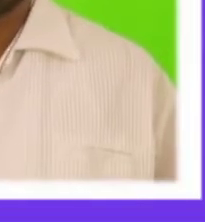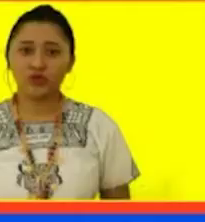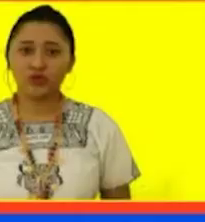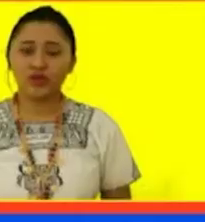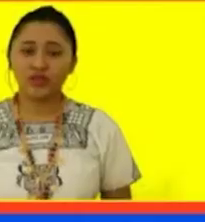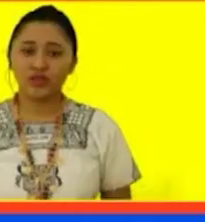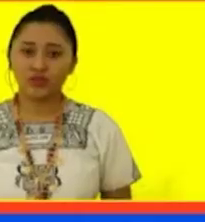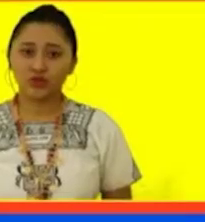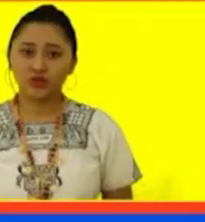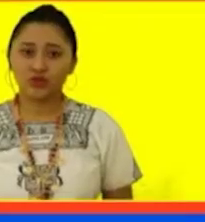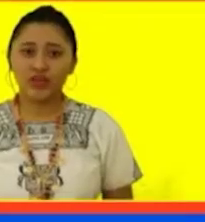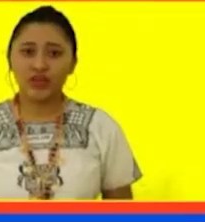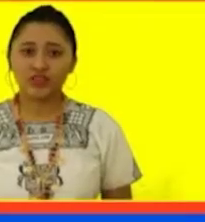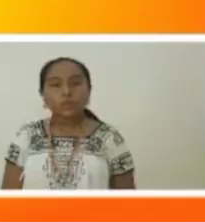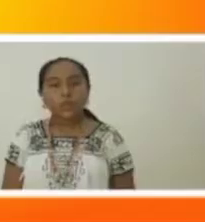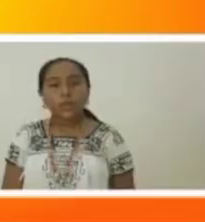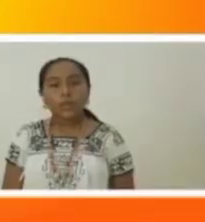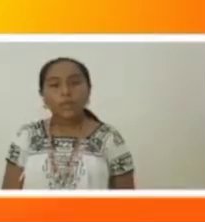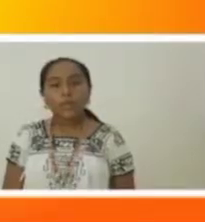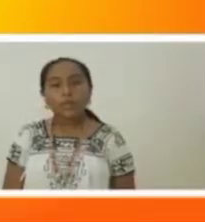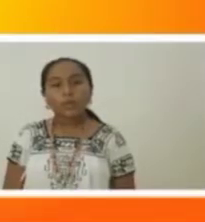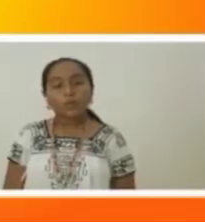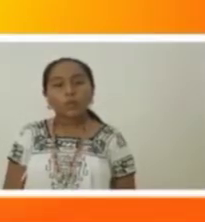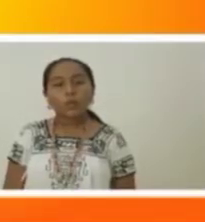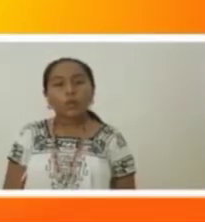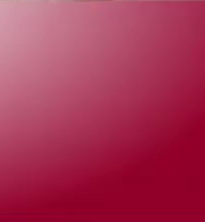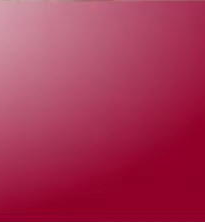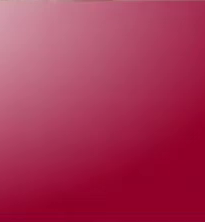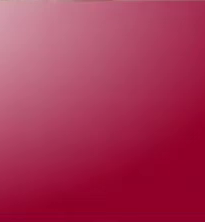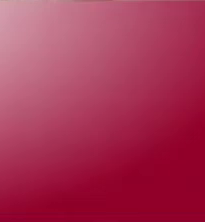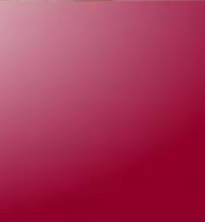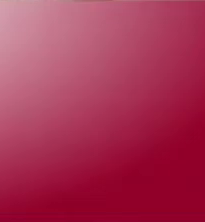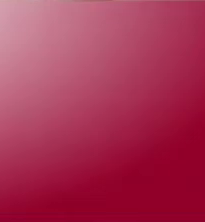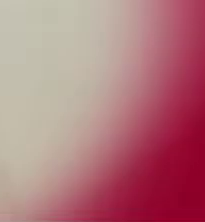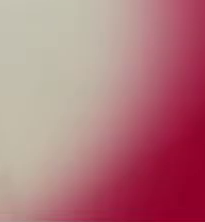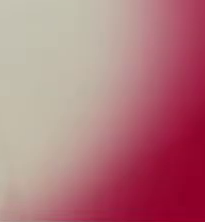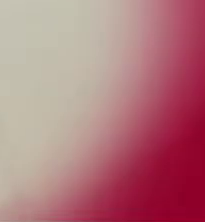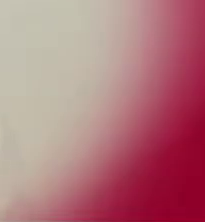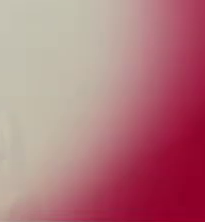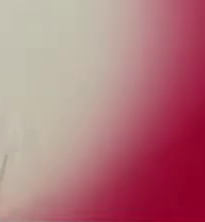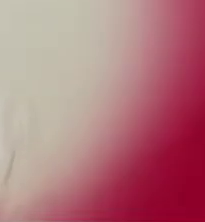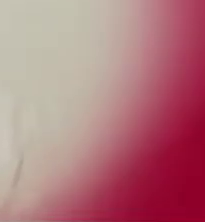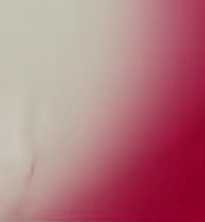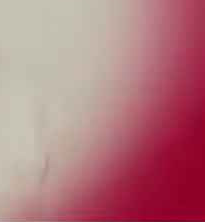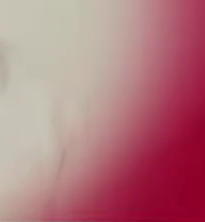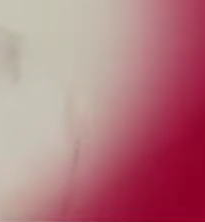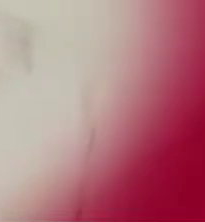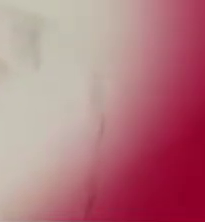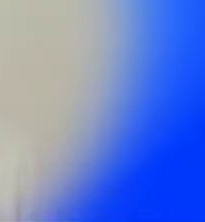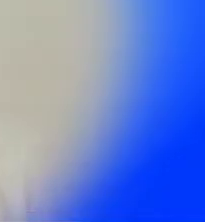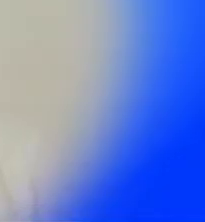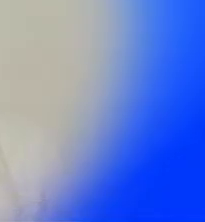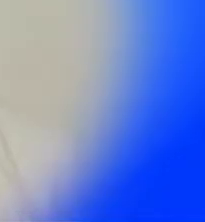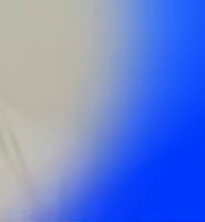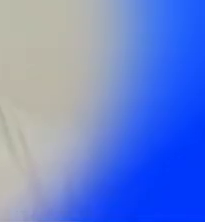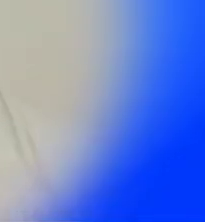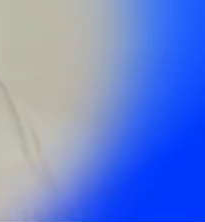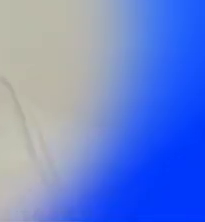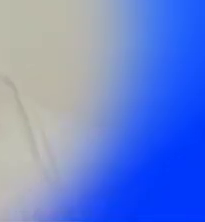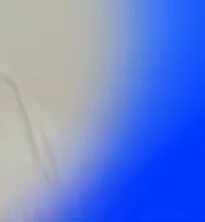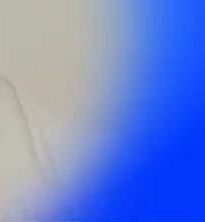profesor! Estuvo muy interesante la clase de hoy y además recordé lo que hice en tercer grado y aprendí cosas